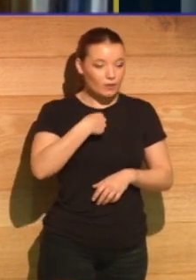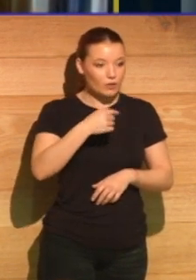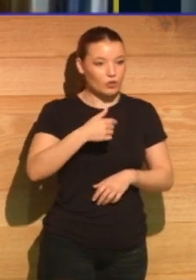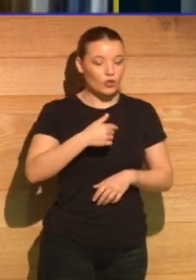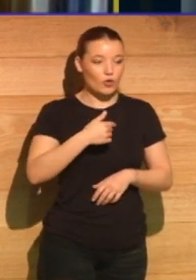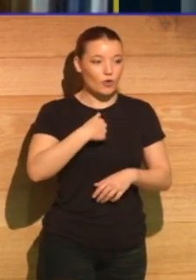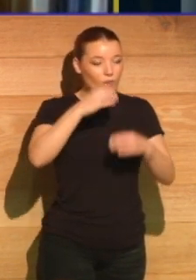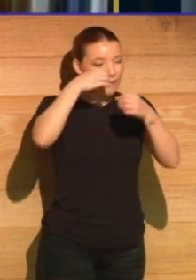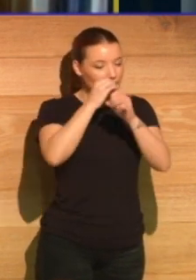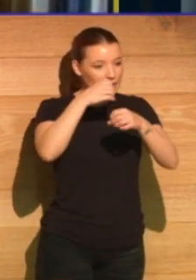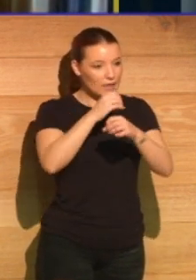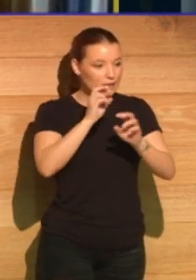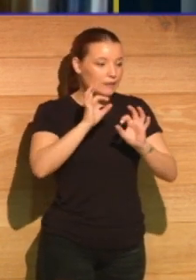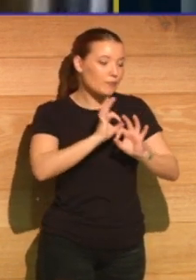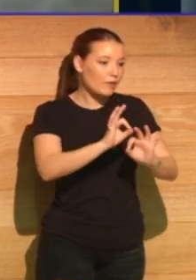letras.